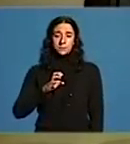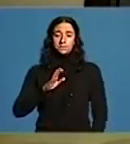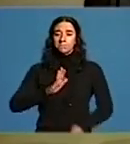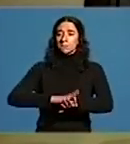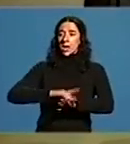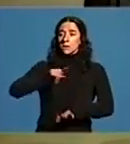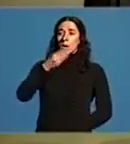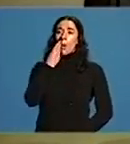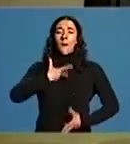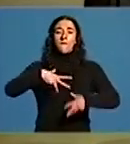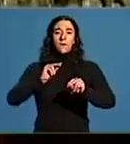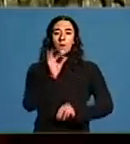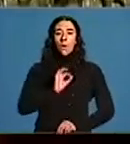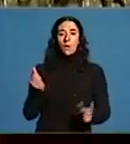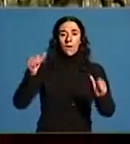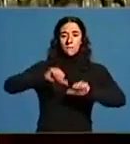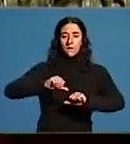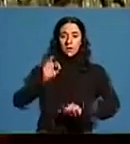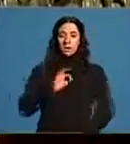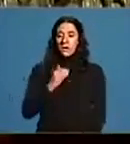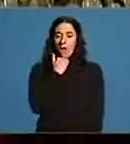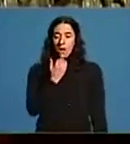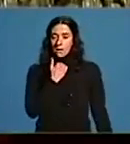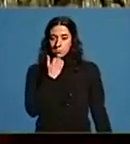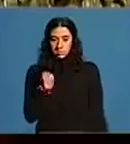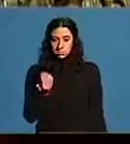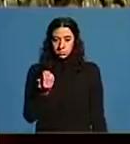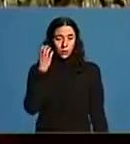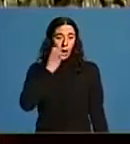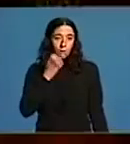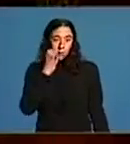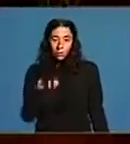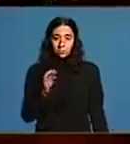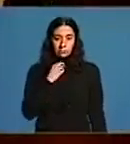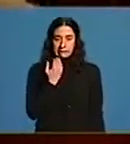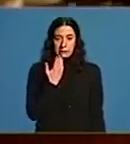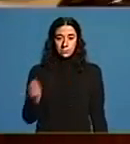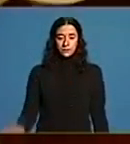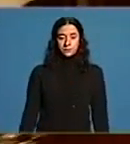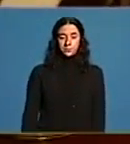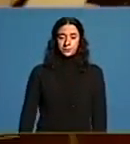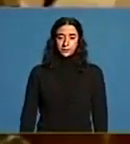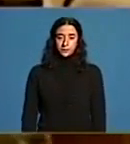para después de comer o después de cenar, tomarte un café o una copa.